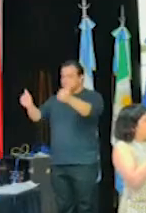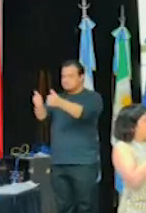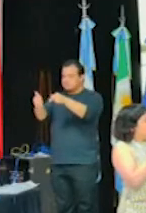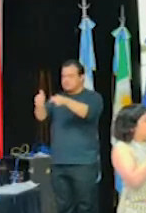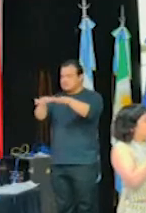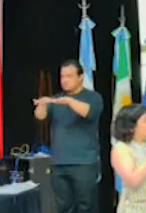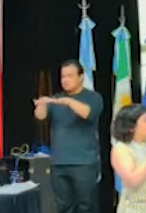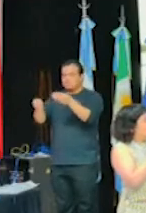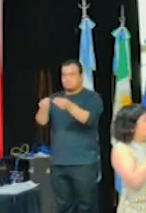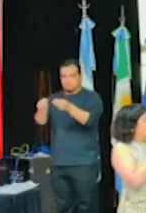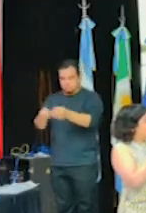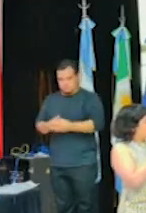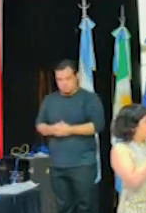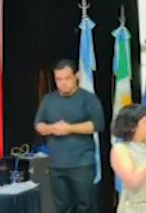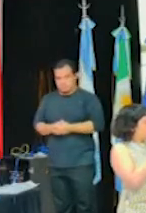Bueno,